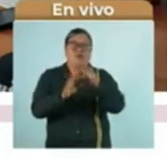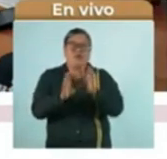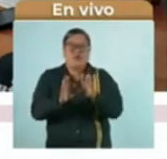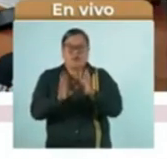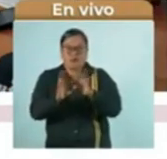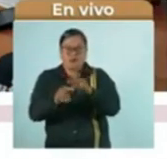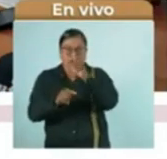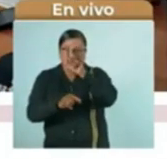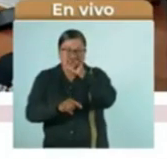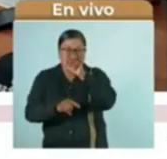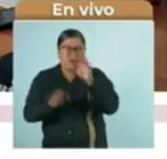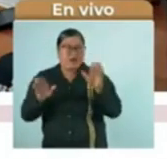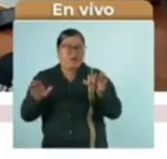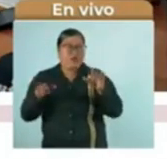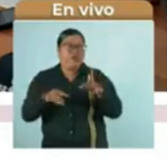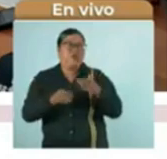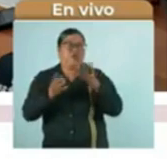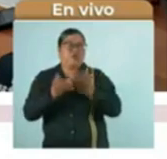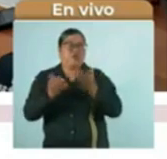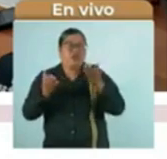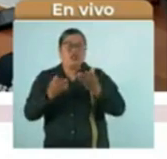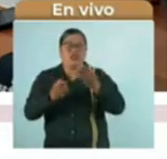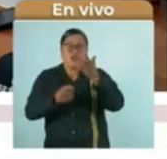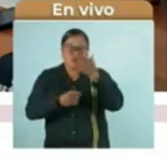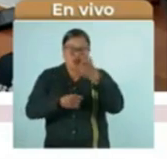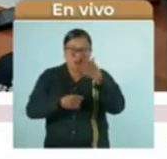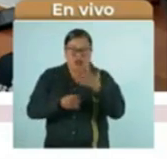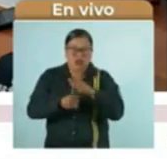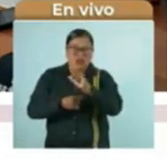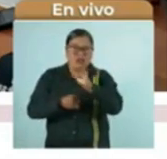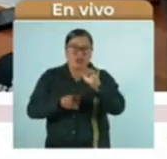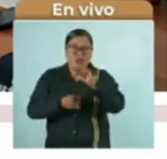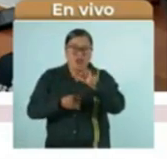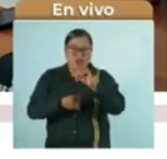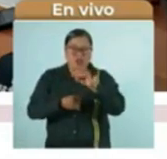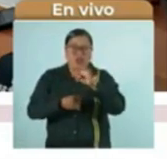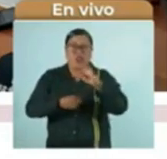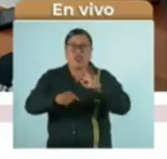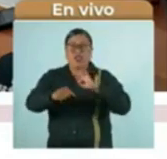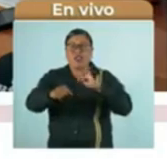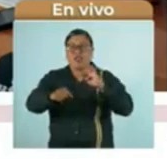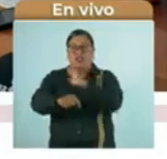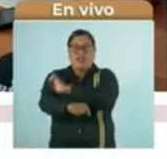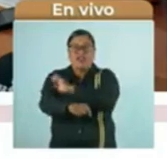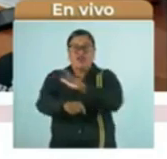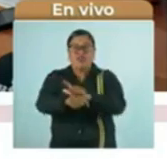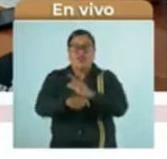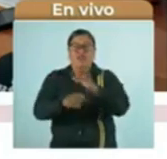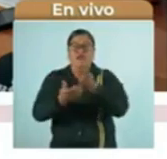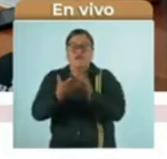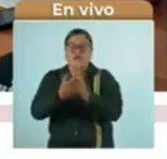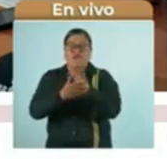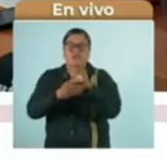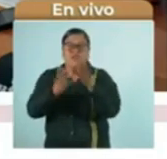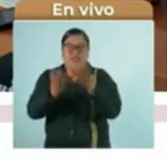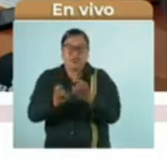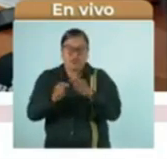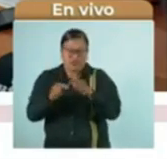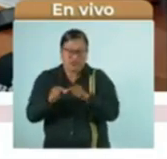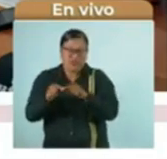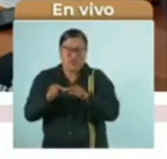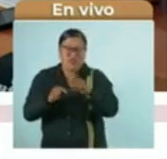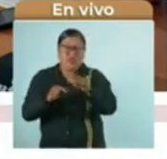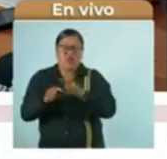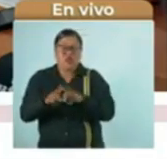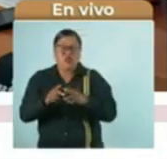el cuatle Tierra Colorada Llano espinal o cote seco hasta llegar al